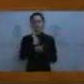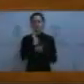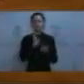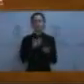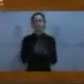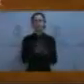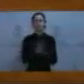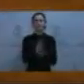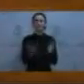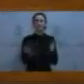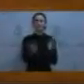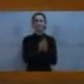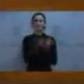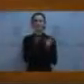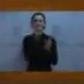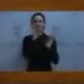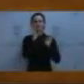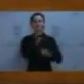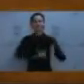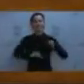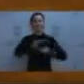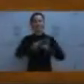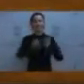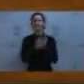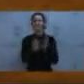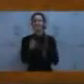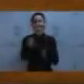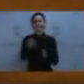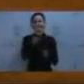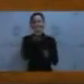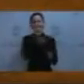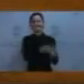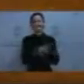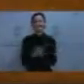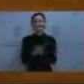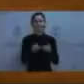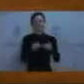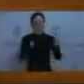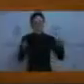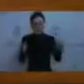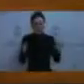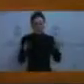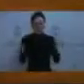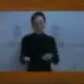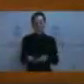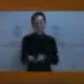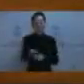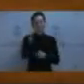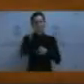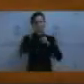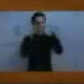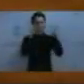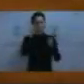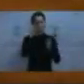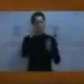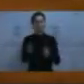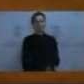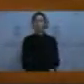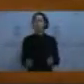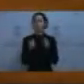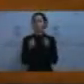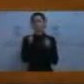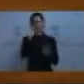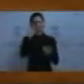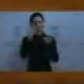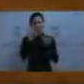de ley de la modificación de la Ley de Montes, en lo relativo al acotamiento del pastoreo, cuya aplicación genera pérdidas notables a